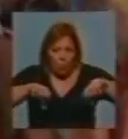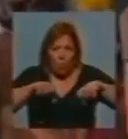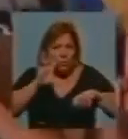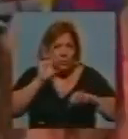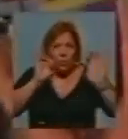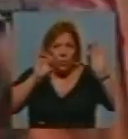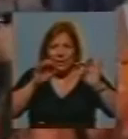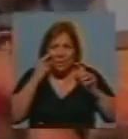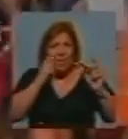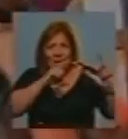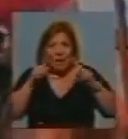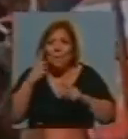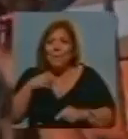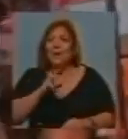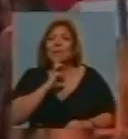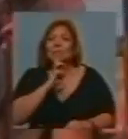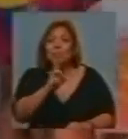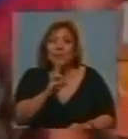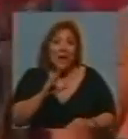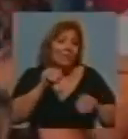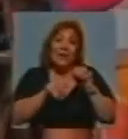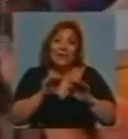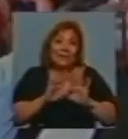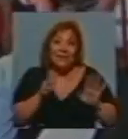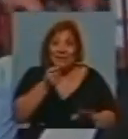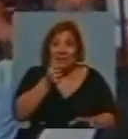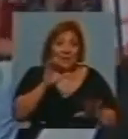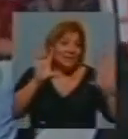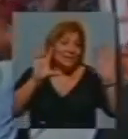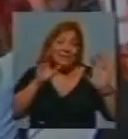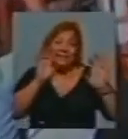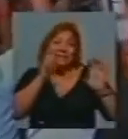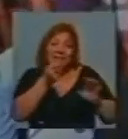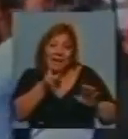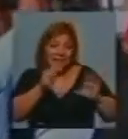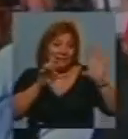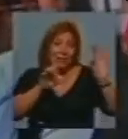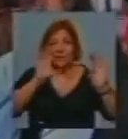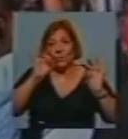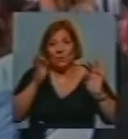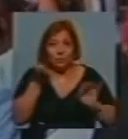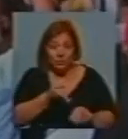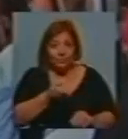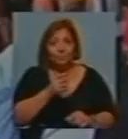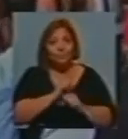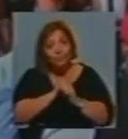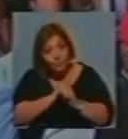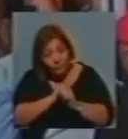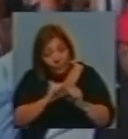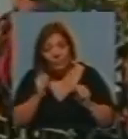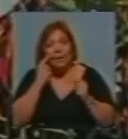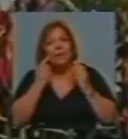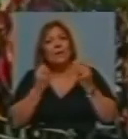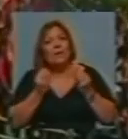demuestran las imágenes, pero ese resultado electoral de prácticamente 50% y 50%. ¿No? Cabría preguntarse, Susana, qué ocurre también